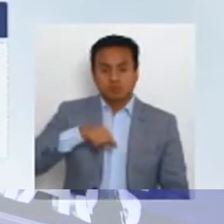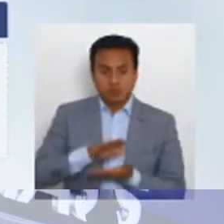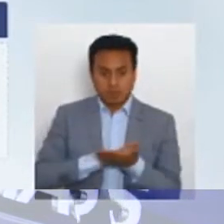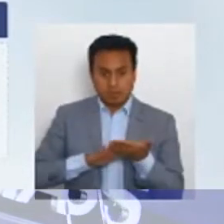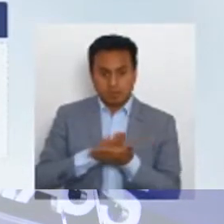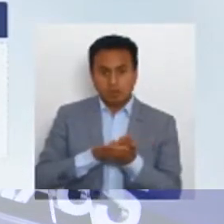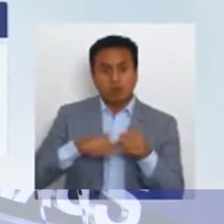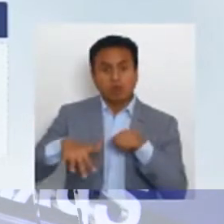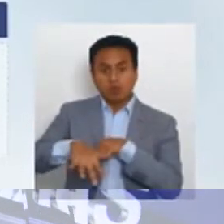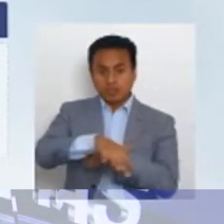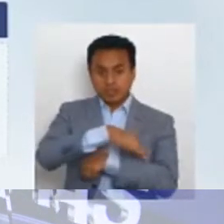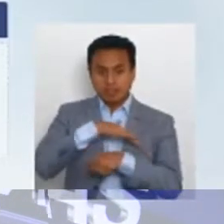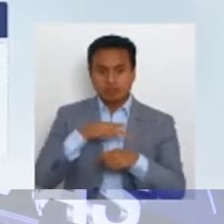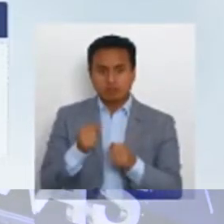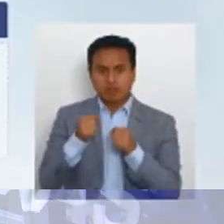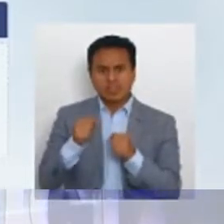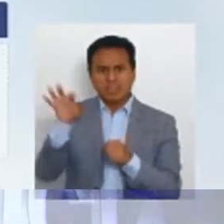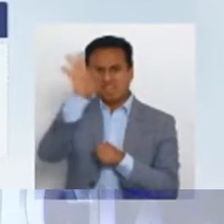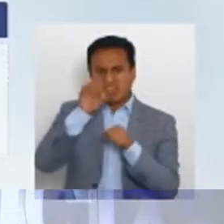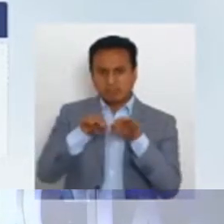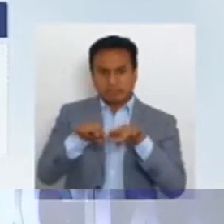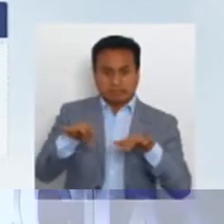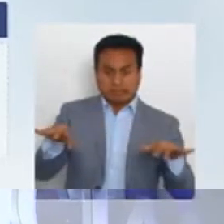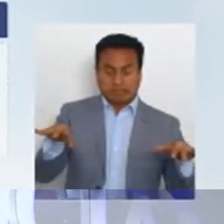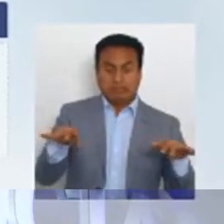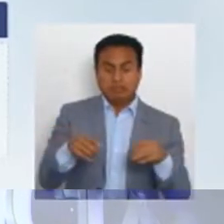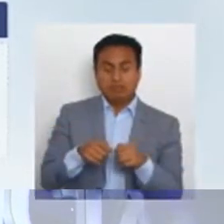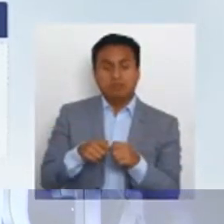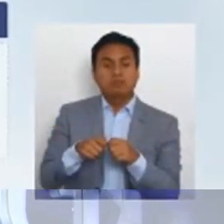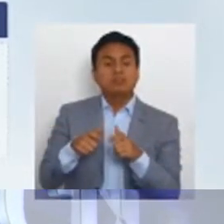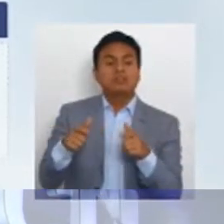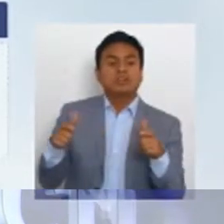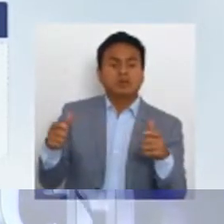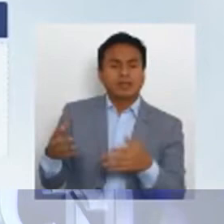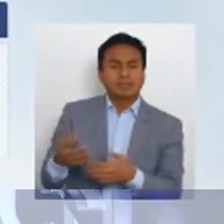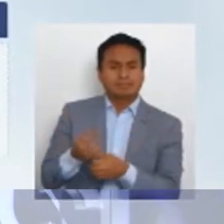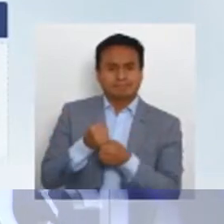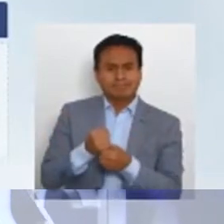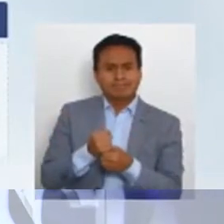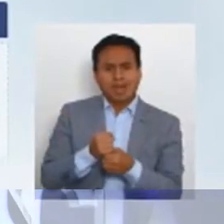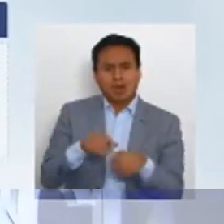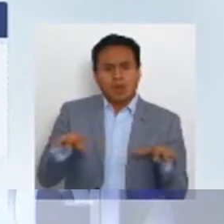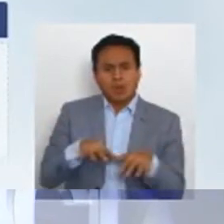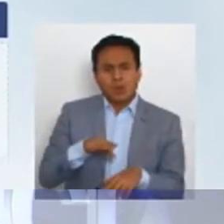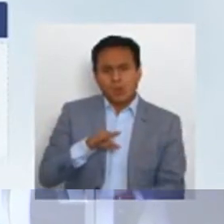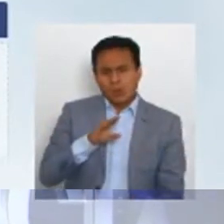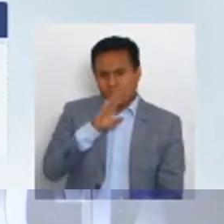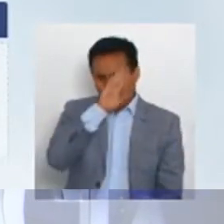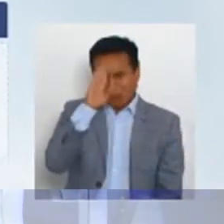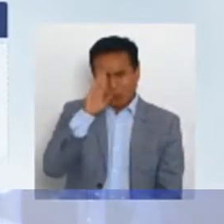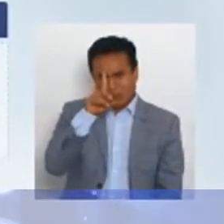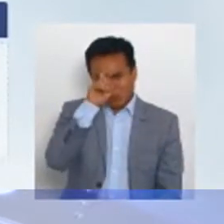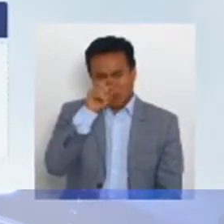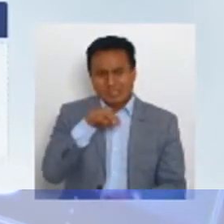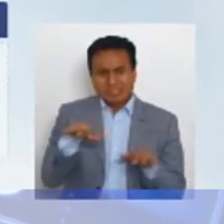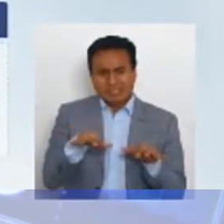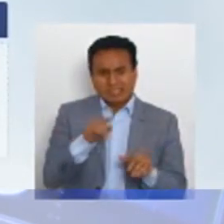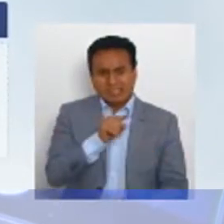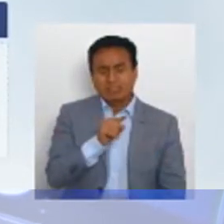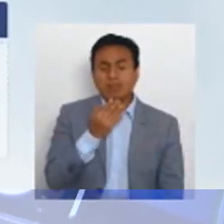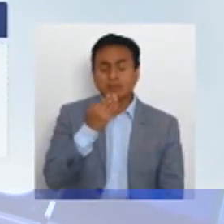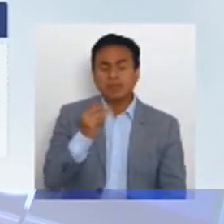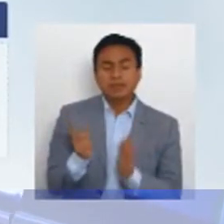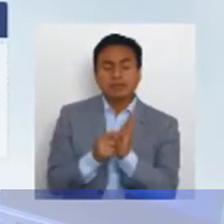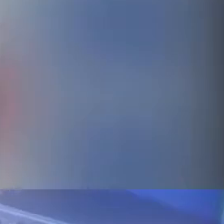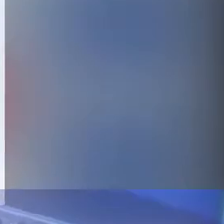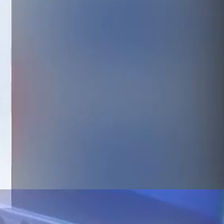avance de la vacunación contra el COVID. Esto quiere decir que la cobertura de vacunación será un factor clave que determinará en